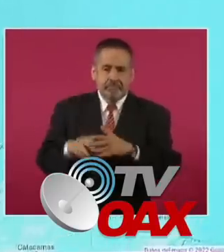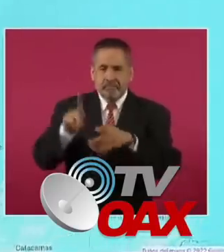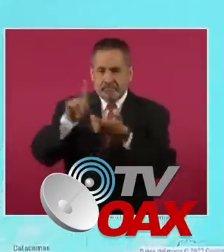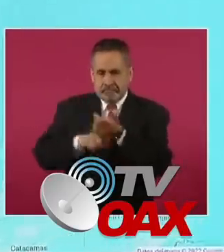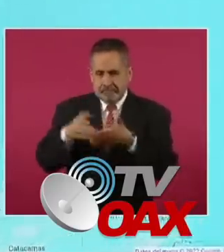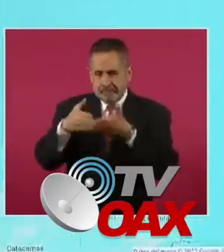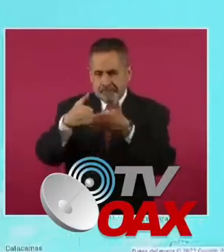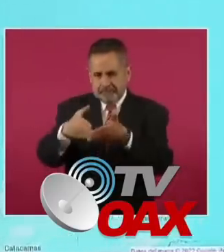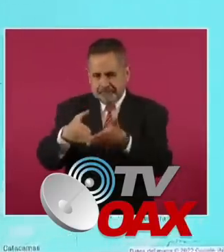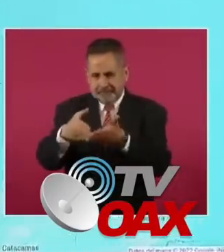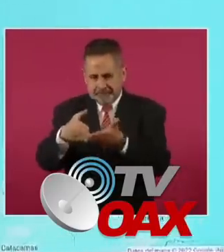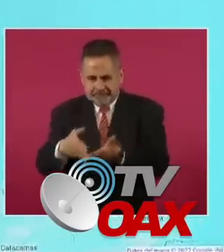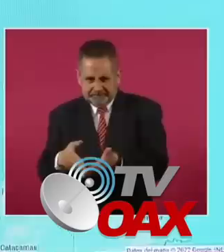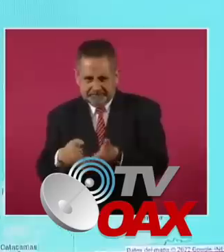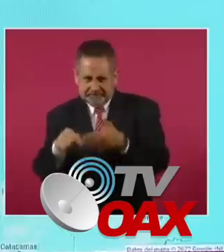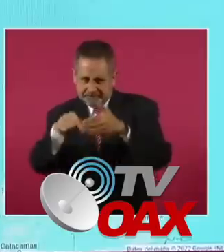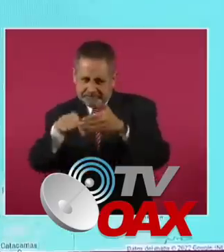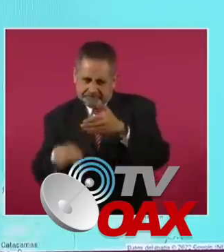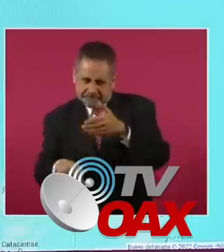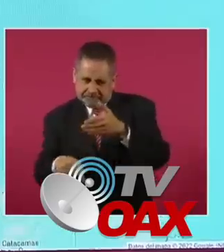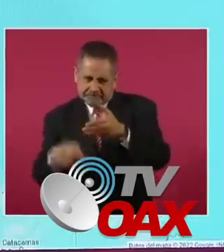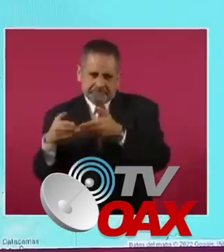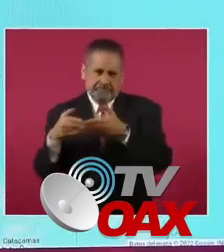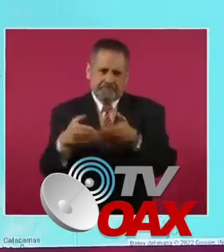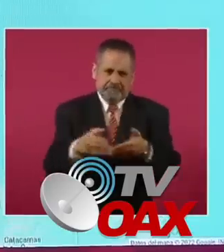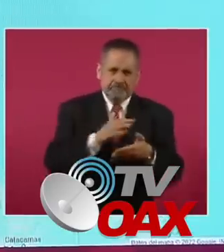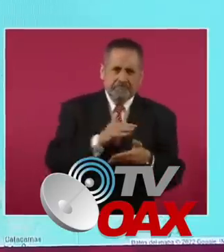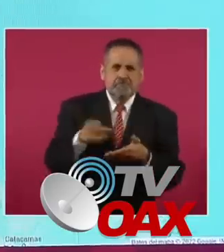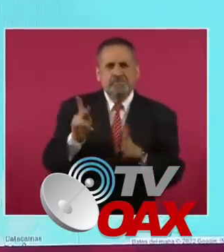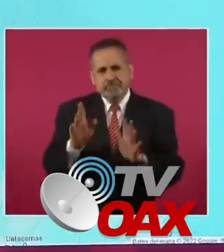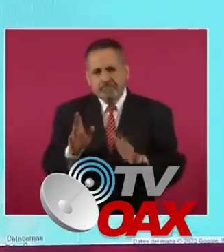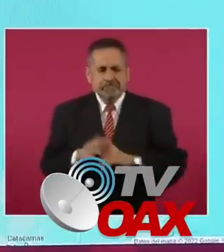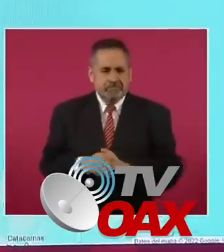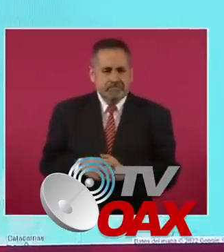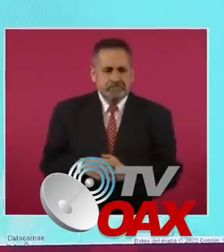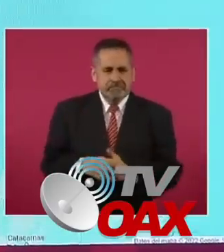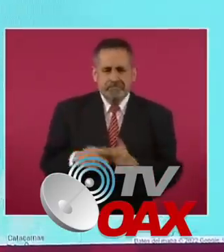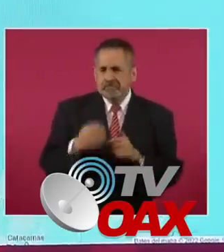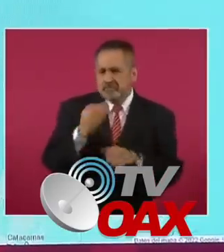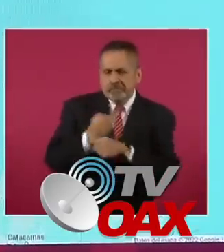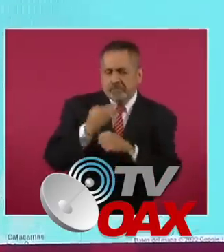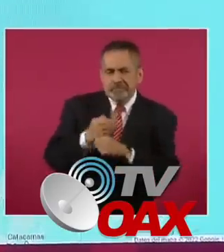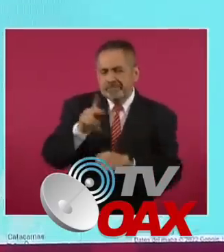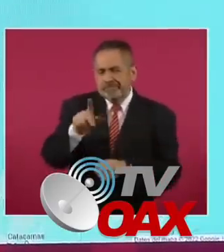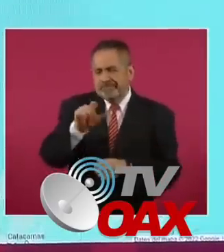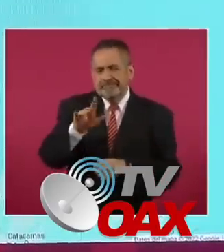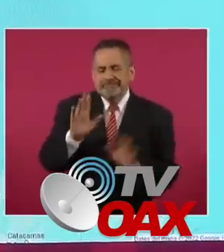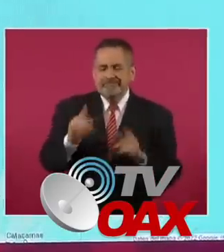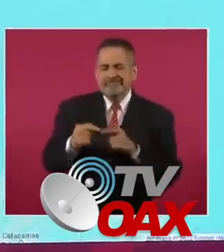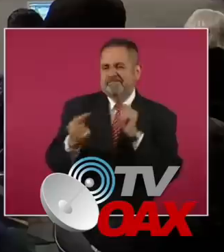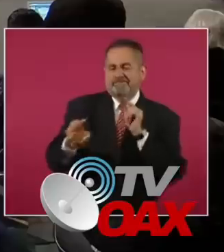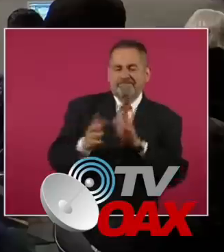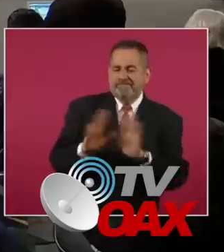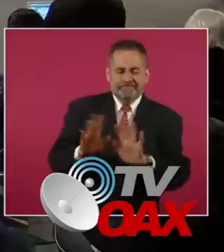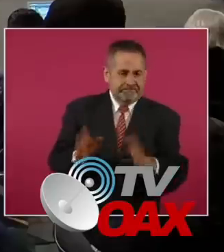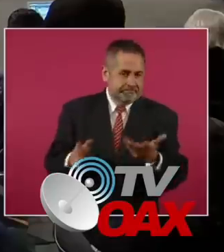profundidad. No queda otra. Pero no hay buenas relaciones.